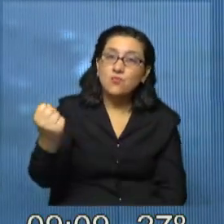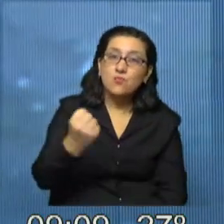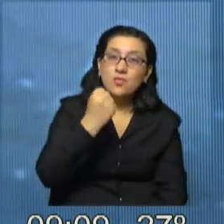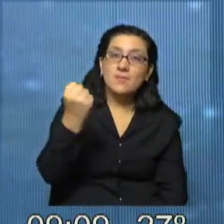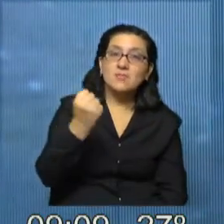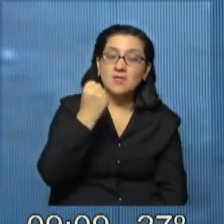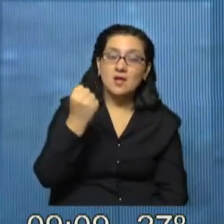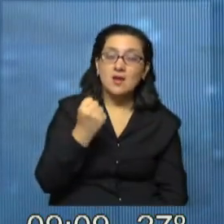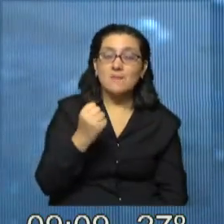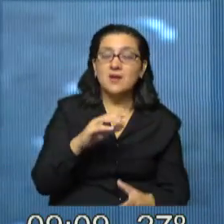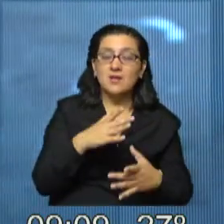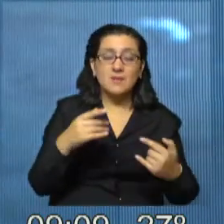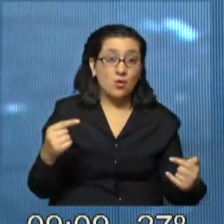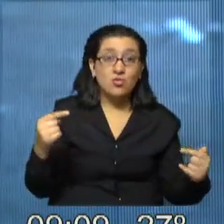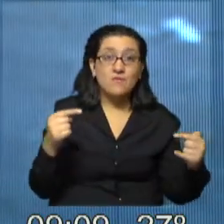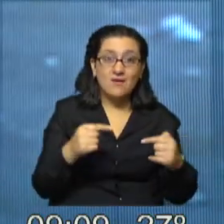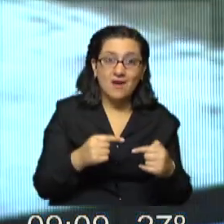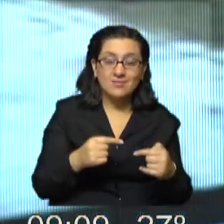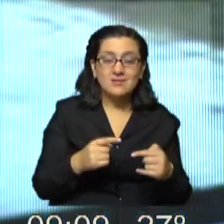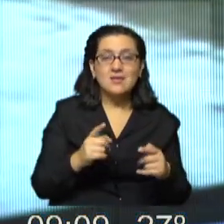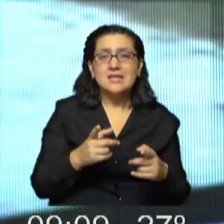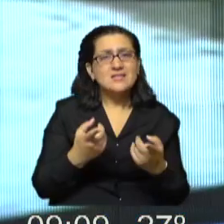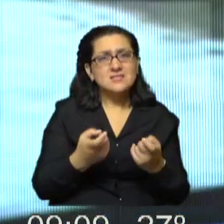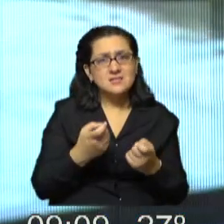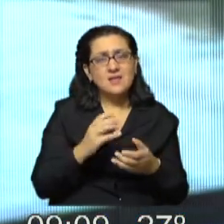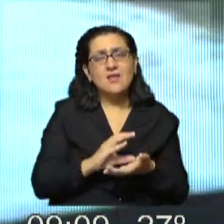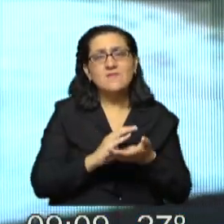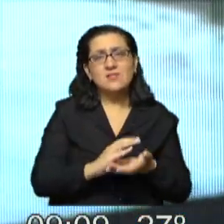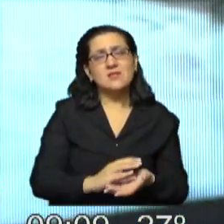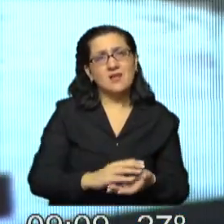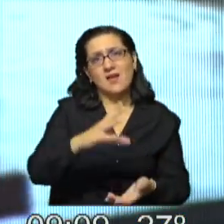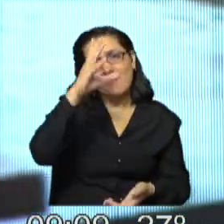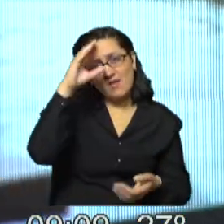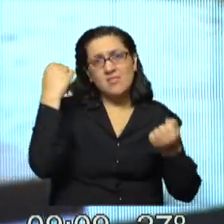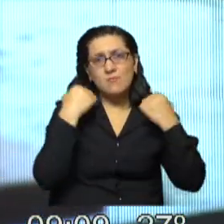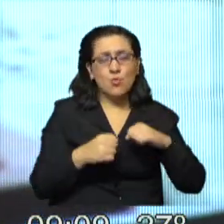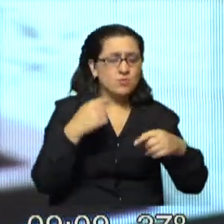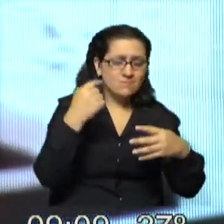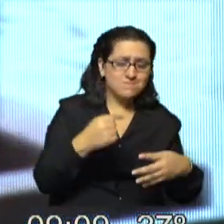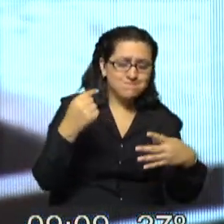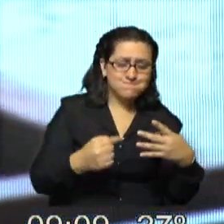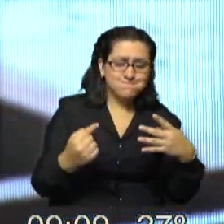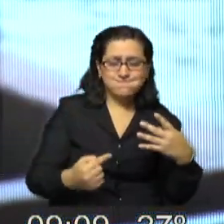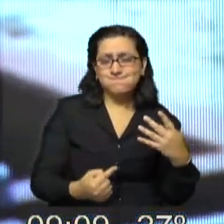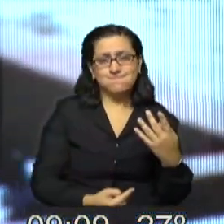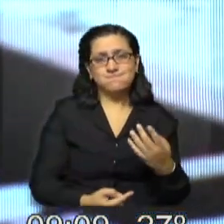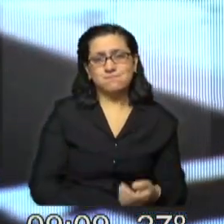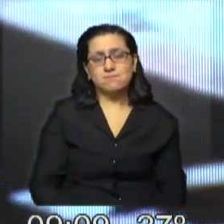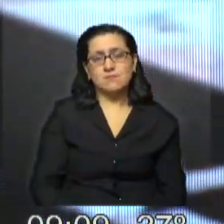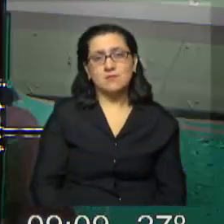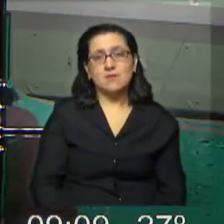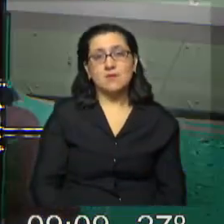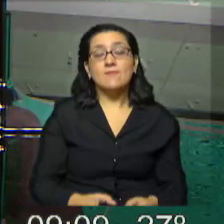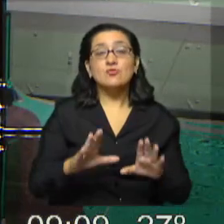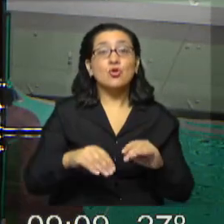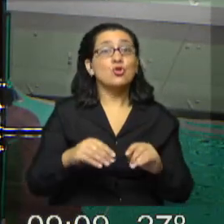este tipo de debates. Una apuesta fuerte al carnaval, al deporte. Estamos tratando de... Porque nos parece que ahí hay una batalla central para dar. Todo lo que no le